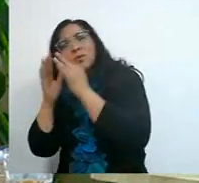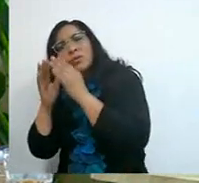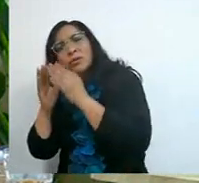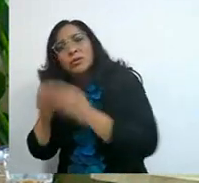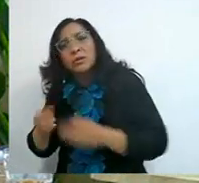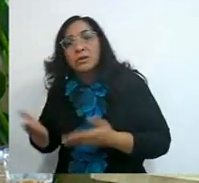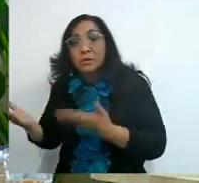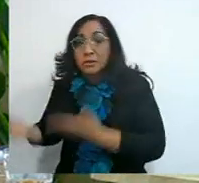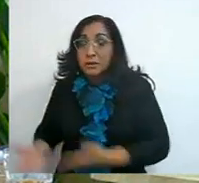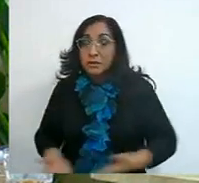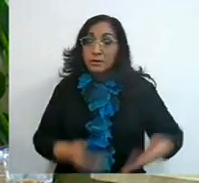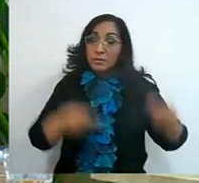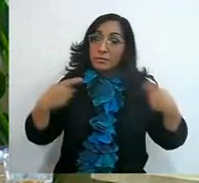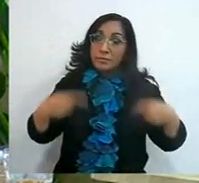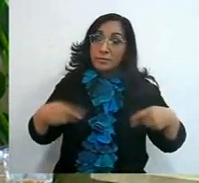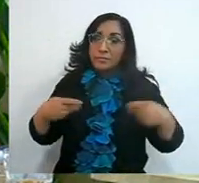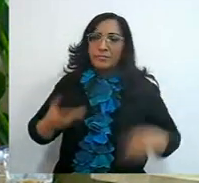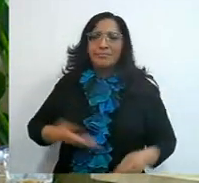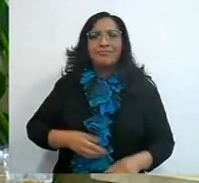estar enferma?